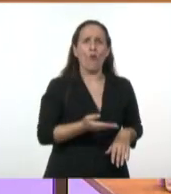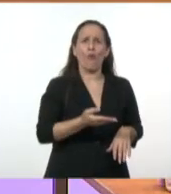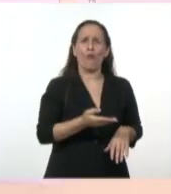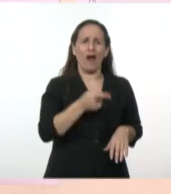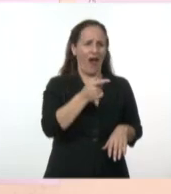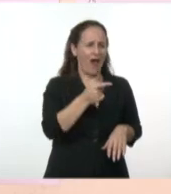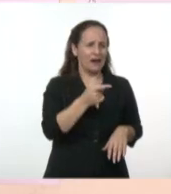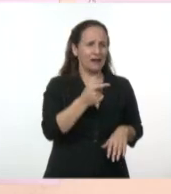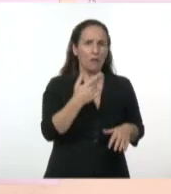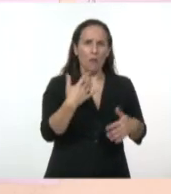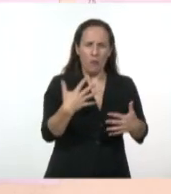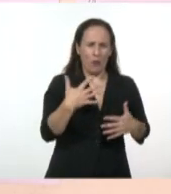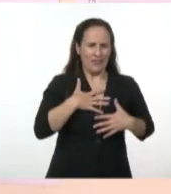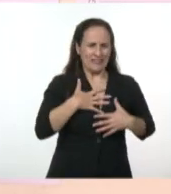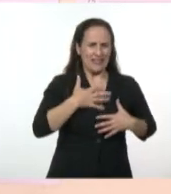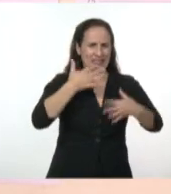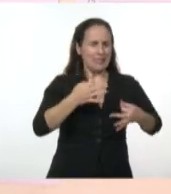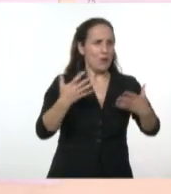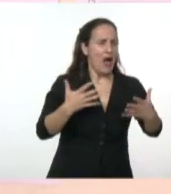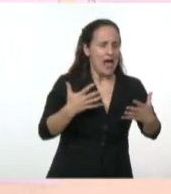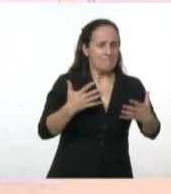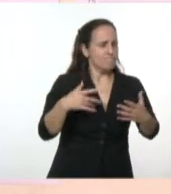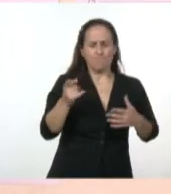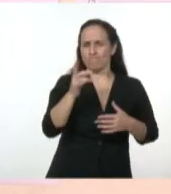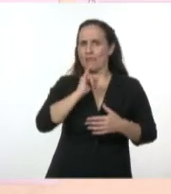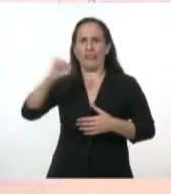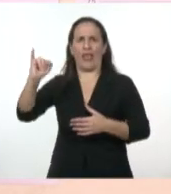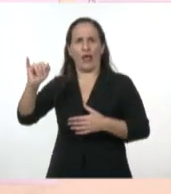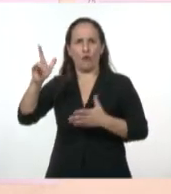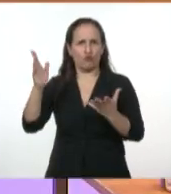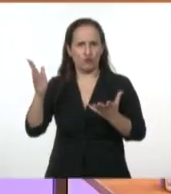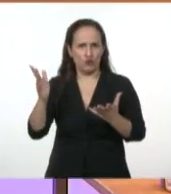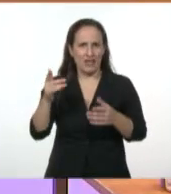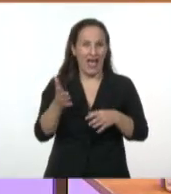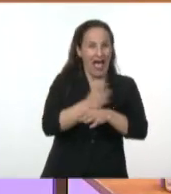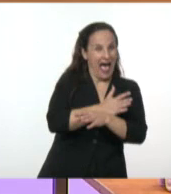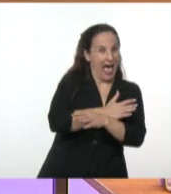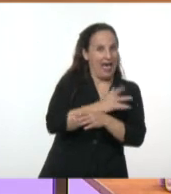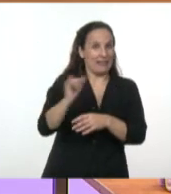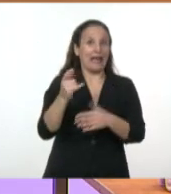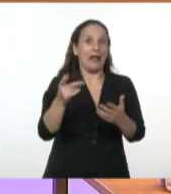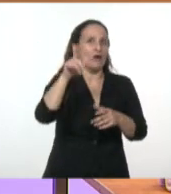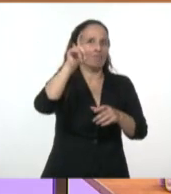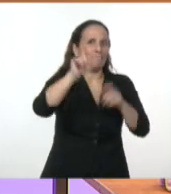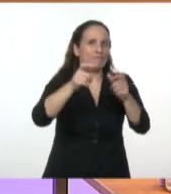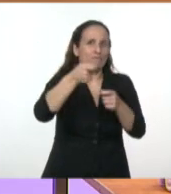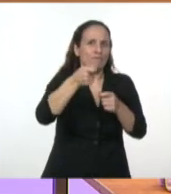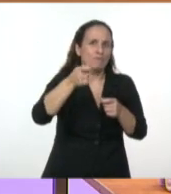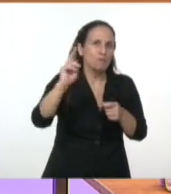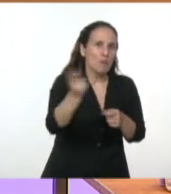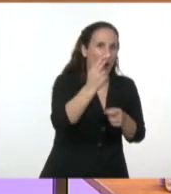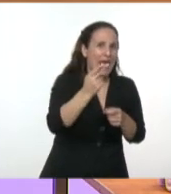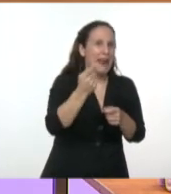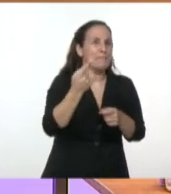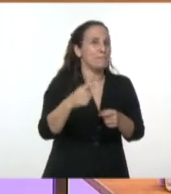la posibilidad y se sienta segura para ir a denunciar cuando estas cosas están sucediendo previamente. Claro, porque estas son las que mueren, pero detrás de cada